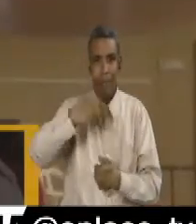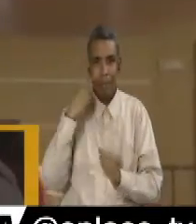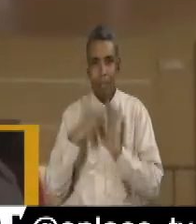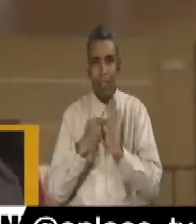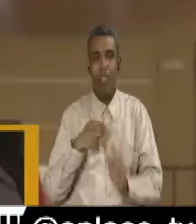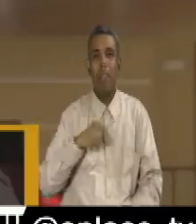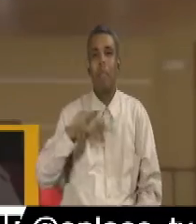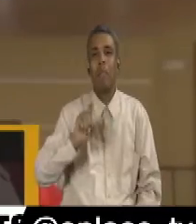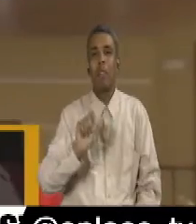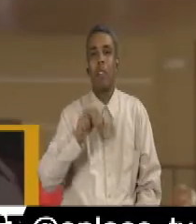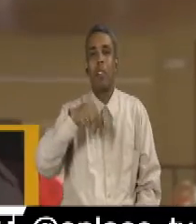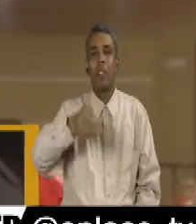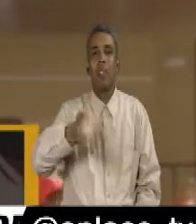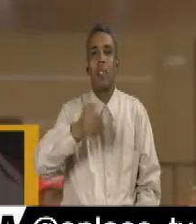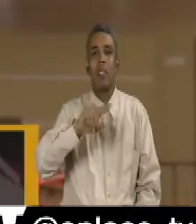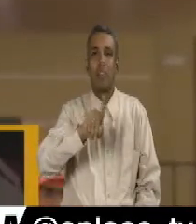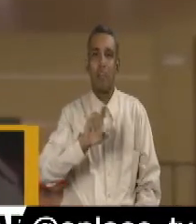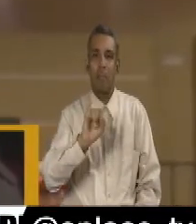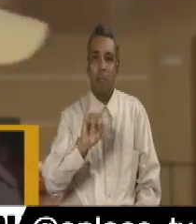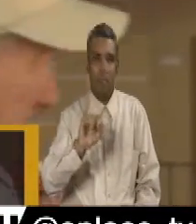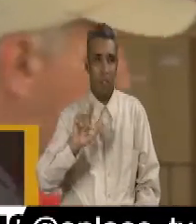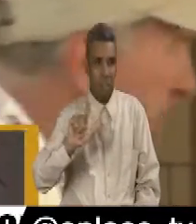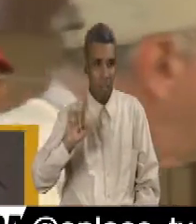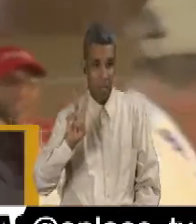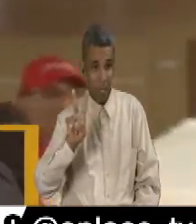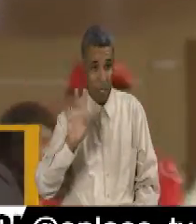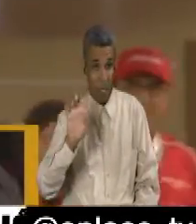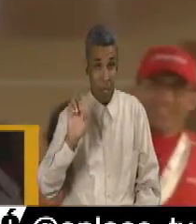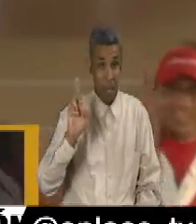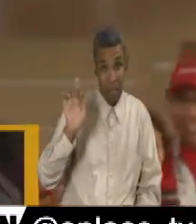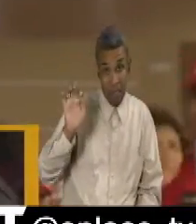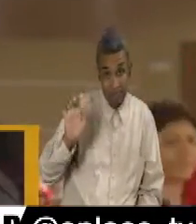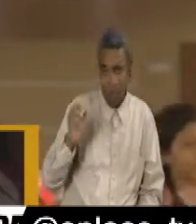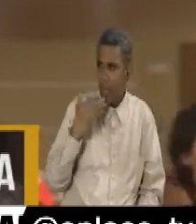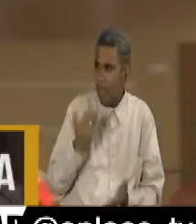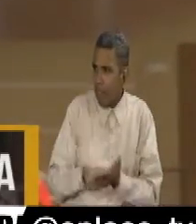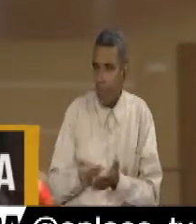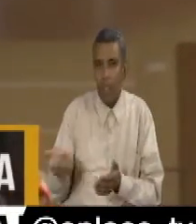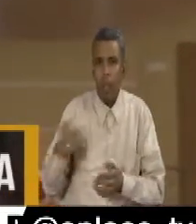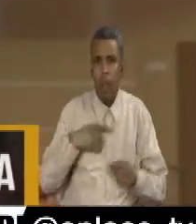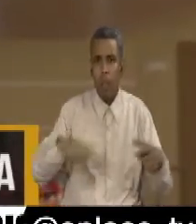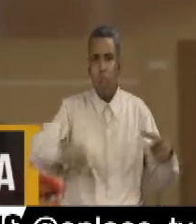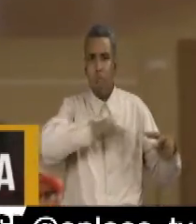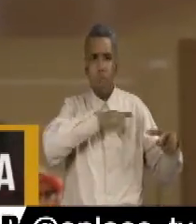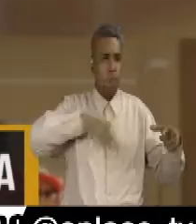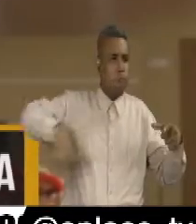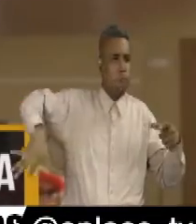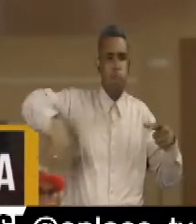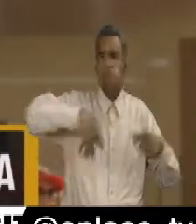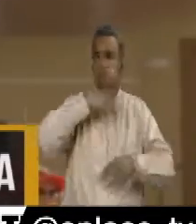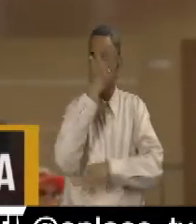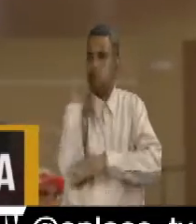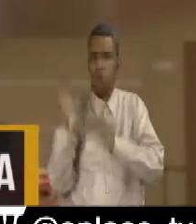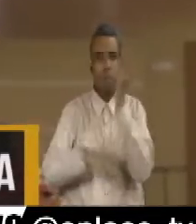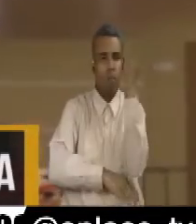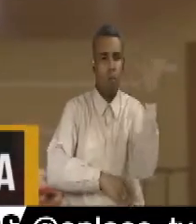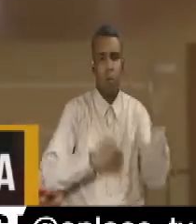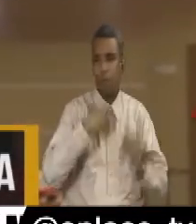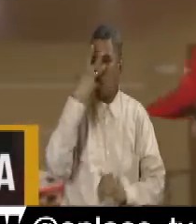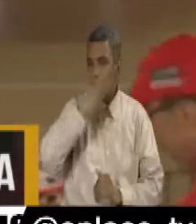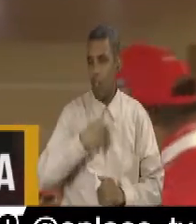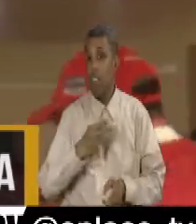Que nos invitó y nos trajo aquí a ver esta ciénaga tan linda y que Dios los bendiga. Aquí estaremos en su